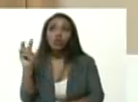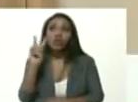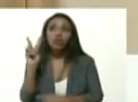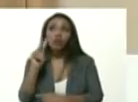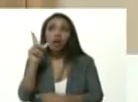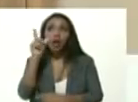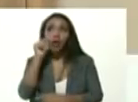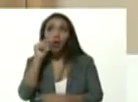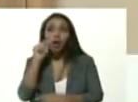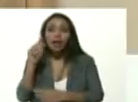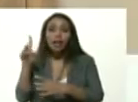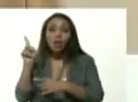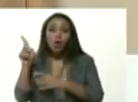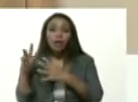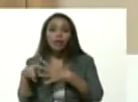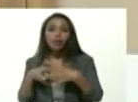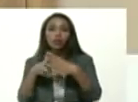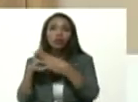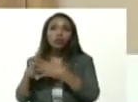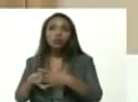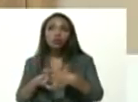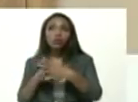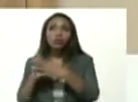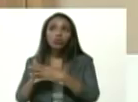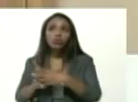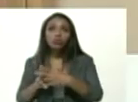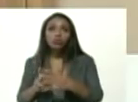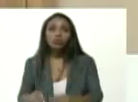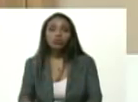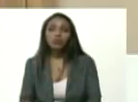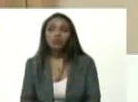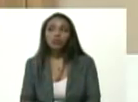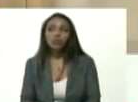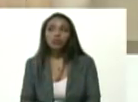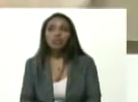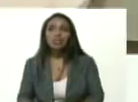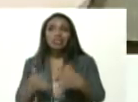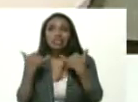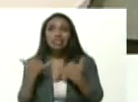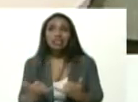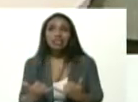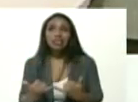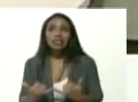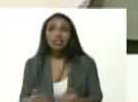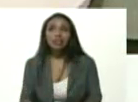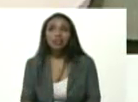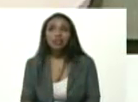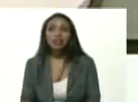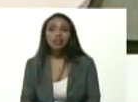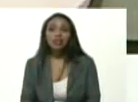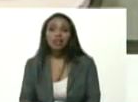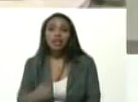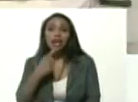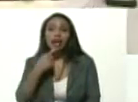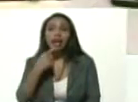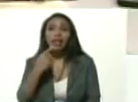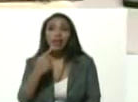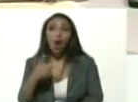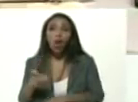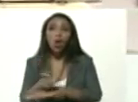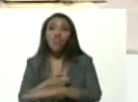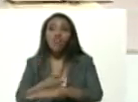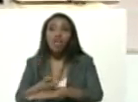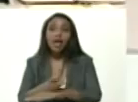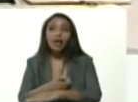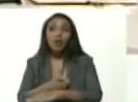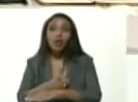que están en los Estados Unidos varados. De inmediato. Y le digo al gobierno de Estados